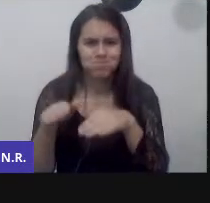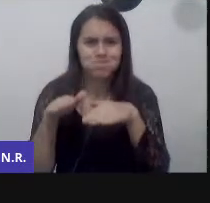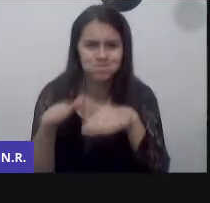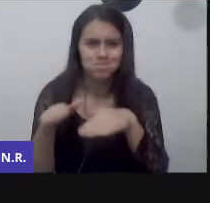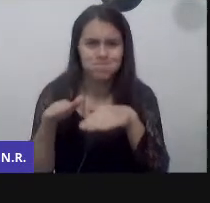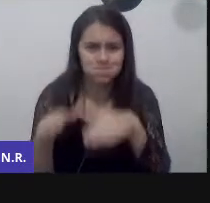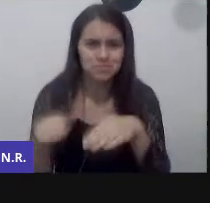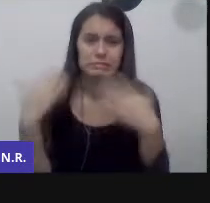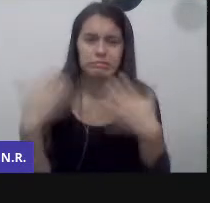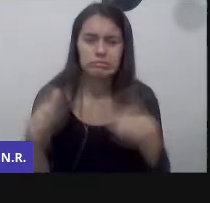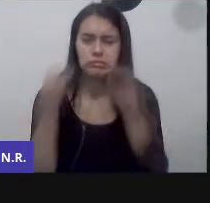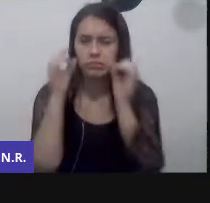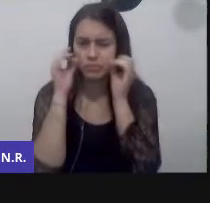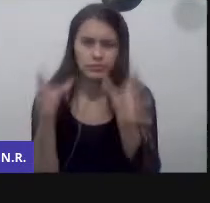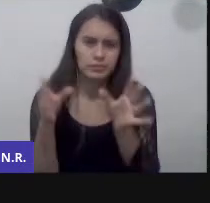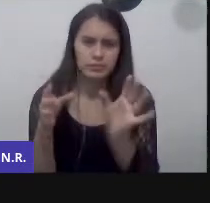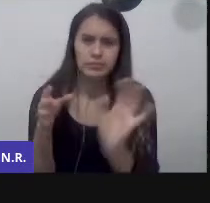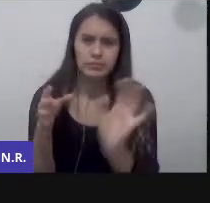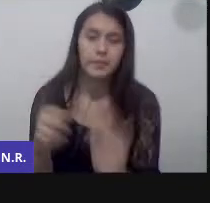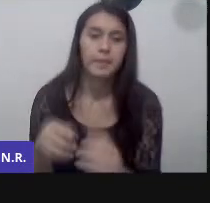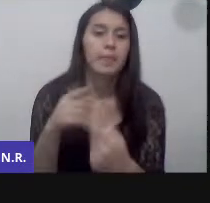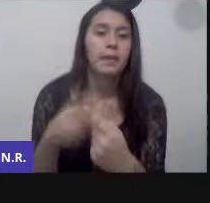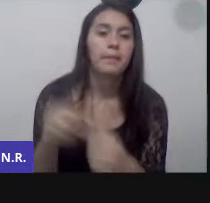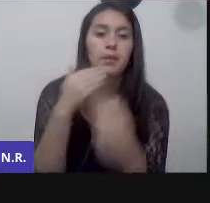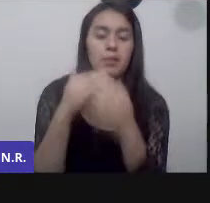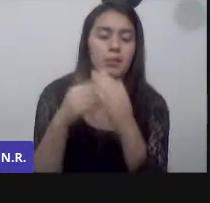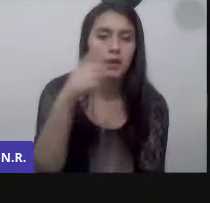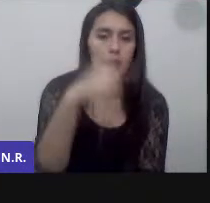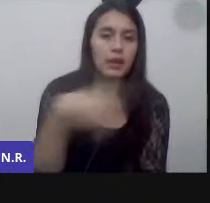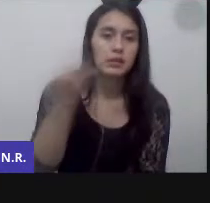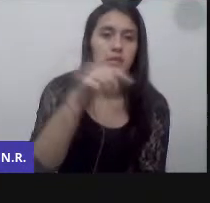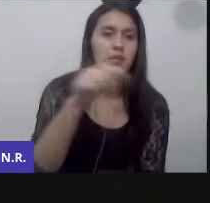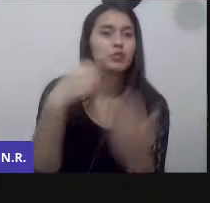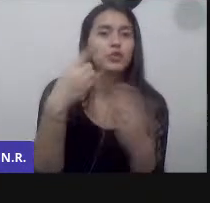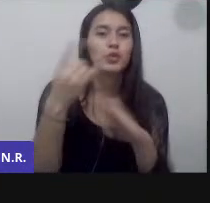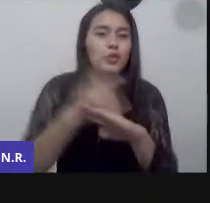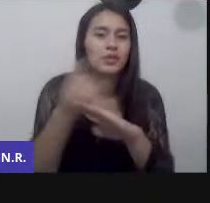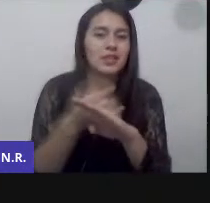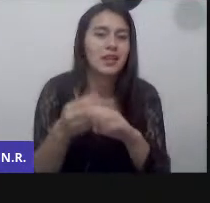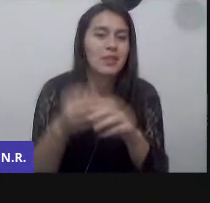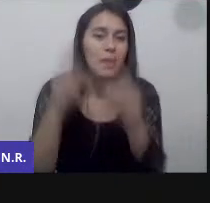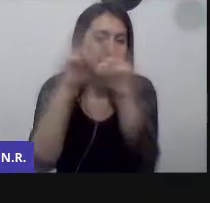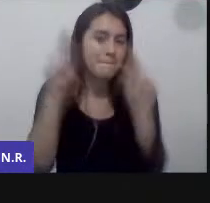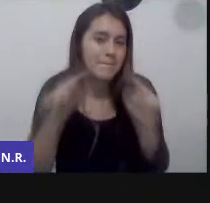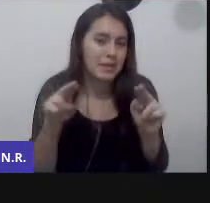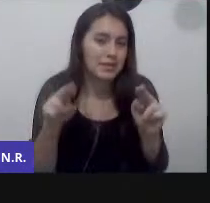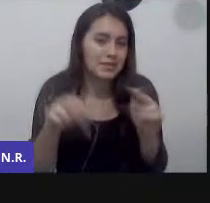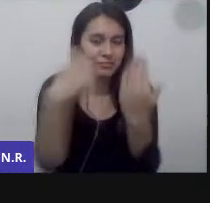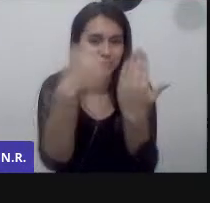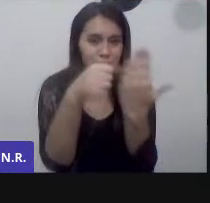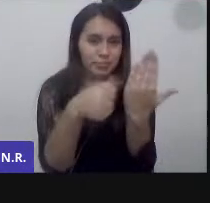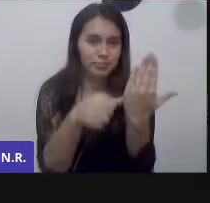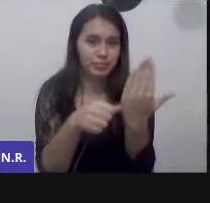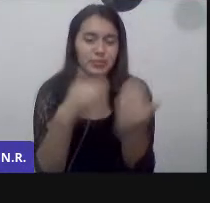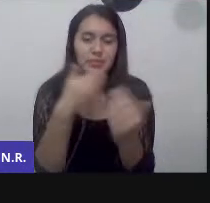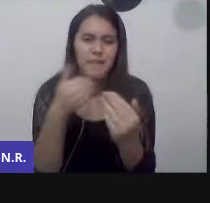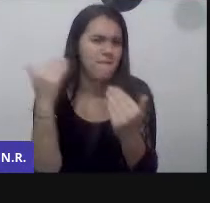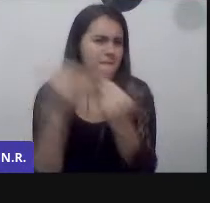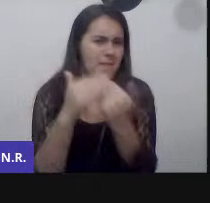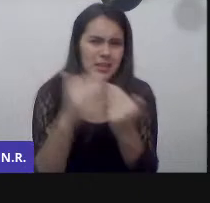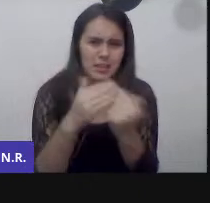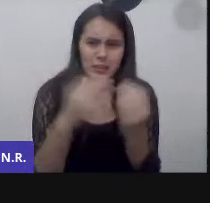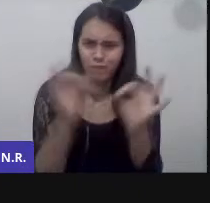Jorge, en este momento solamente estamos utilizando servidores. Entonces, eso facilita y aquí uno puede hacer más énfasis, como bien lo dice,